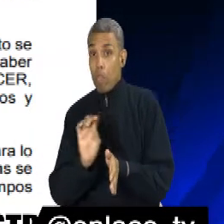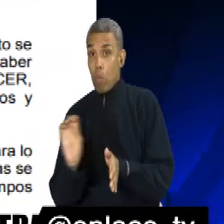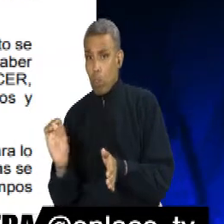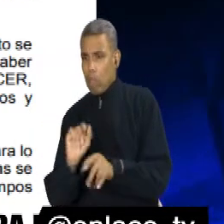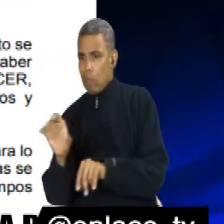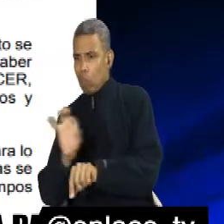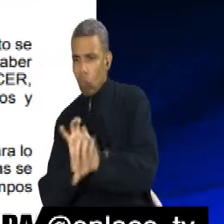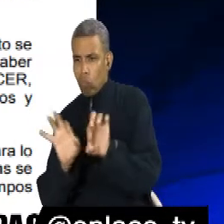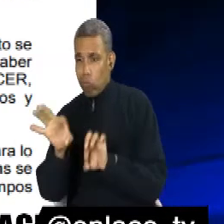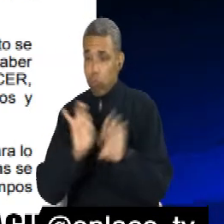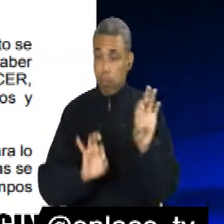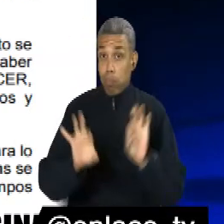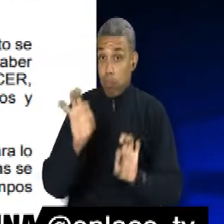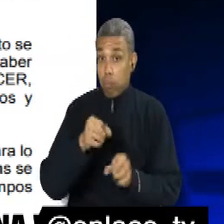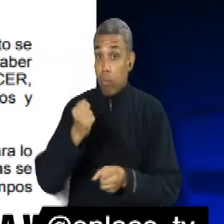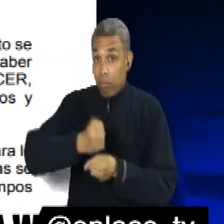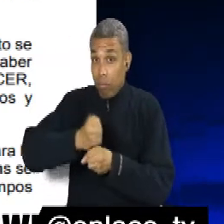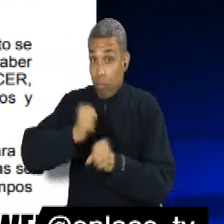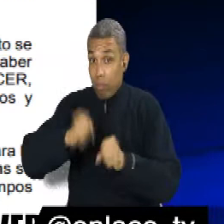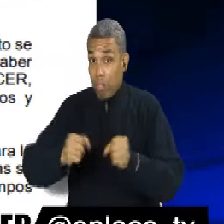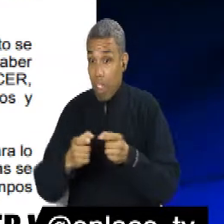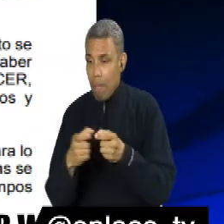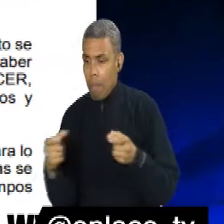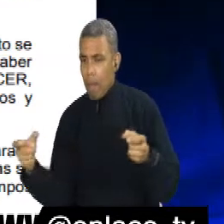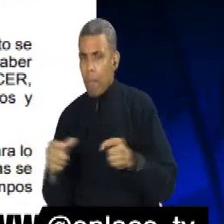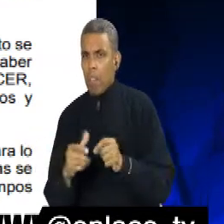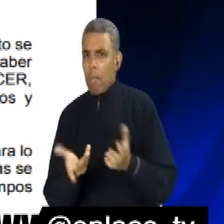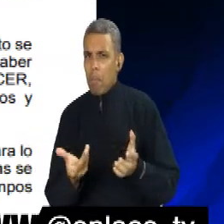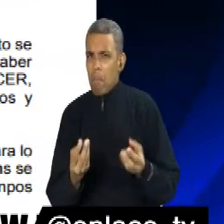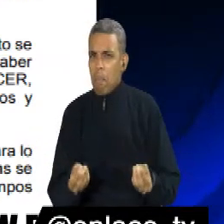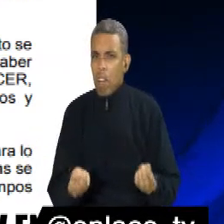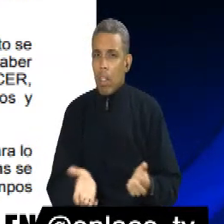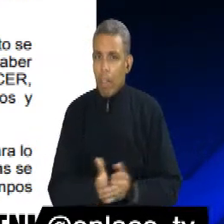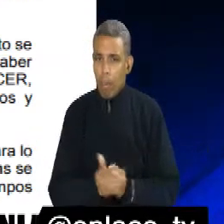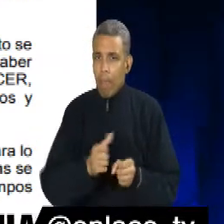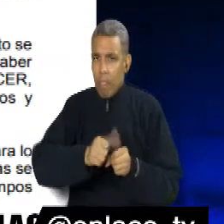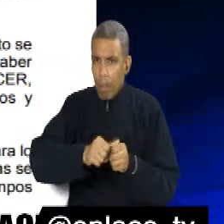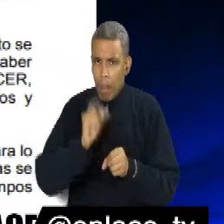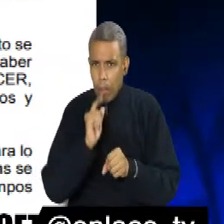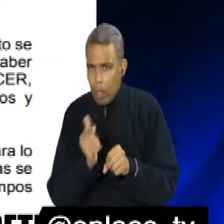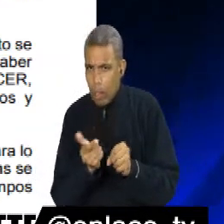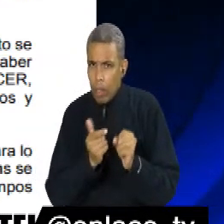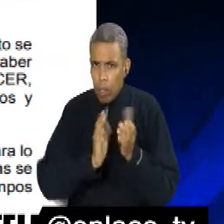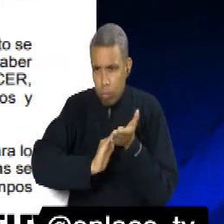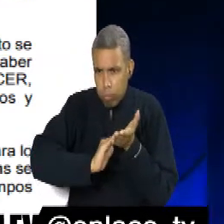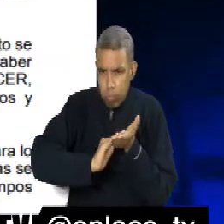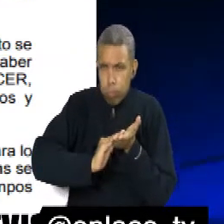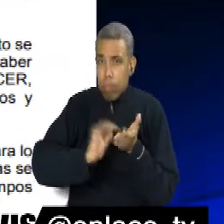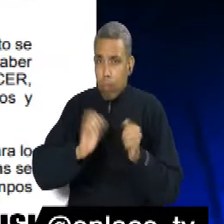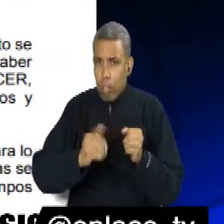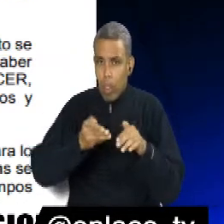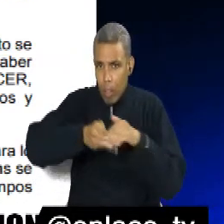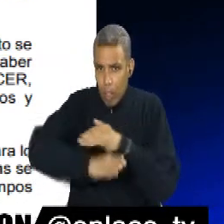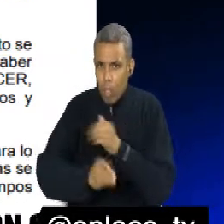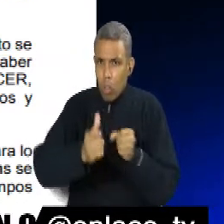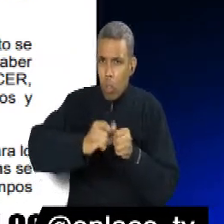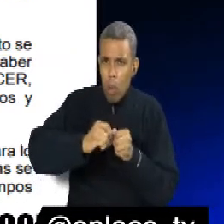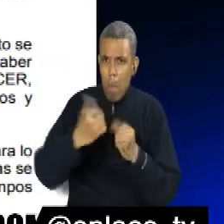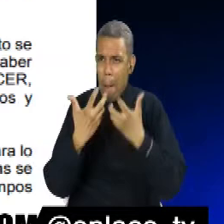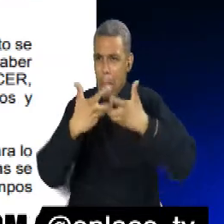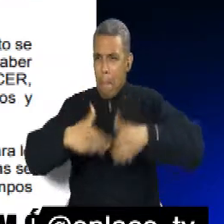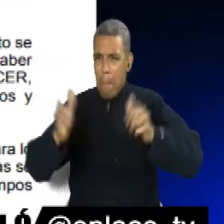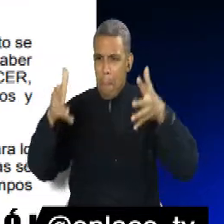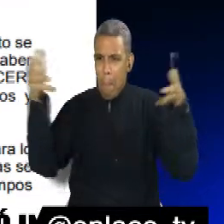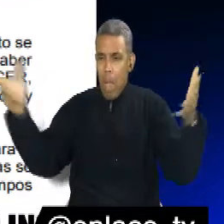de la ejecución de estos planes de mantenimiento se seleccionarán a través de la plataforma del Servicio Público de Empleo y deben haber participado en